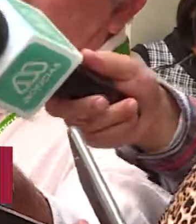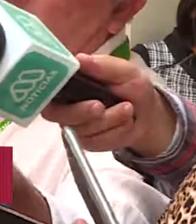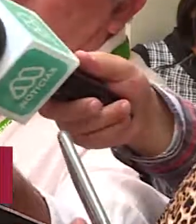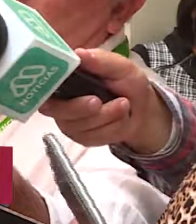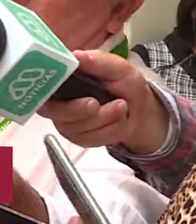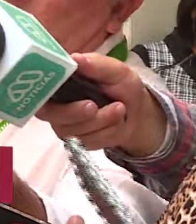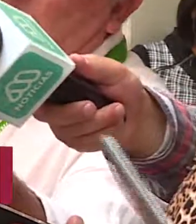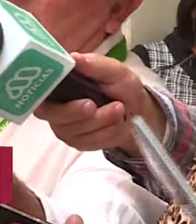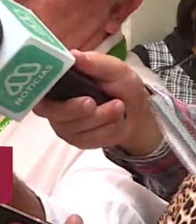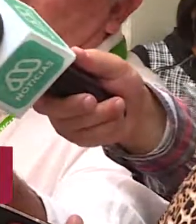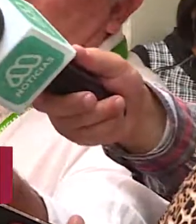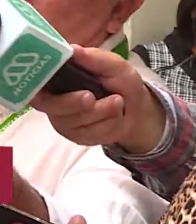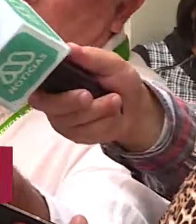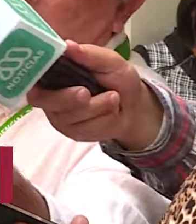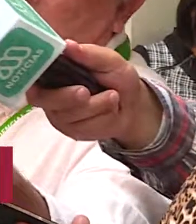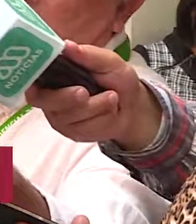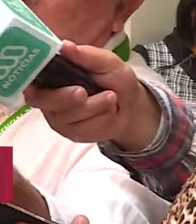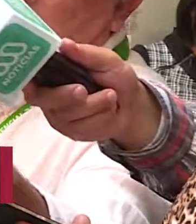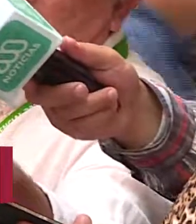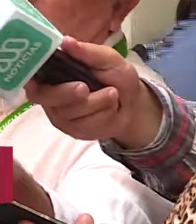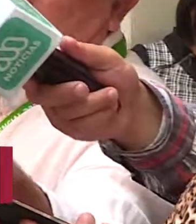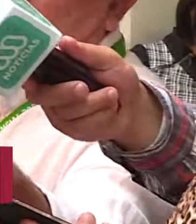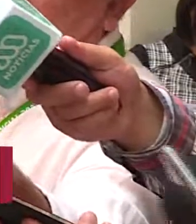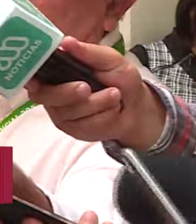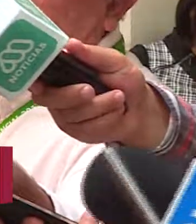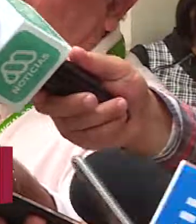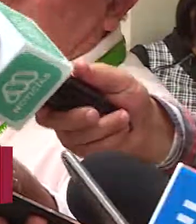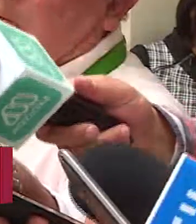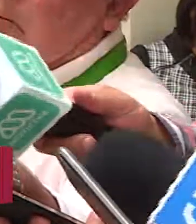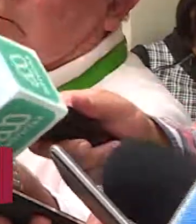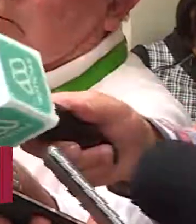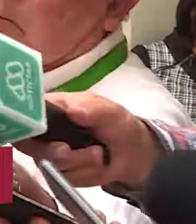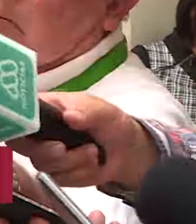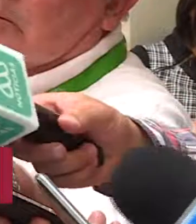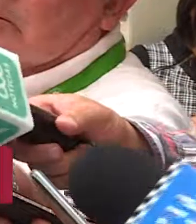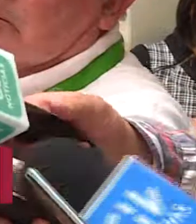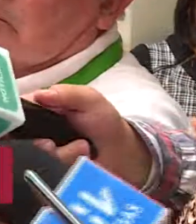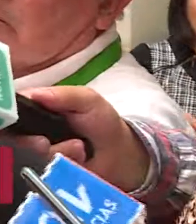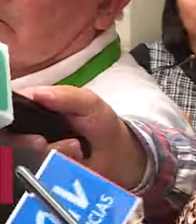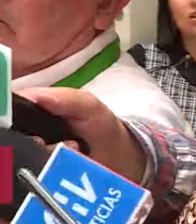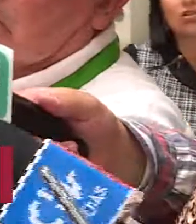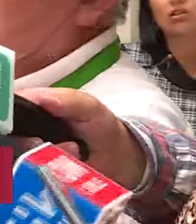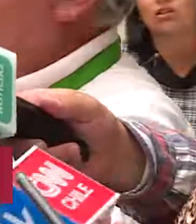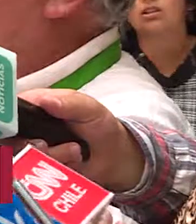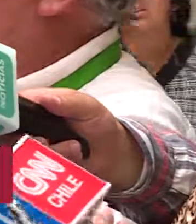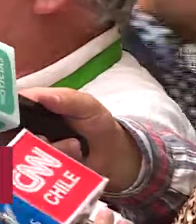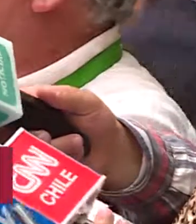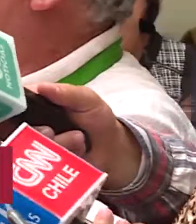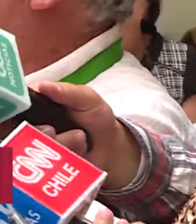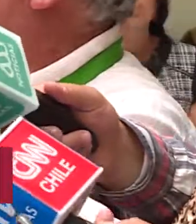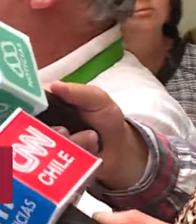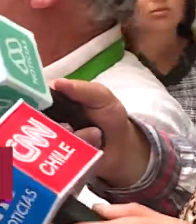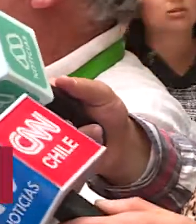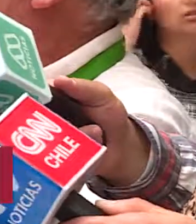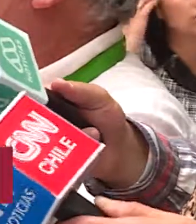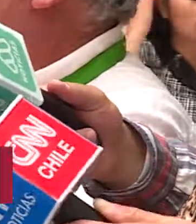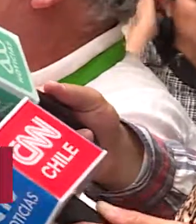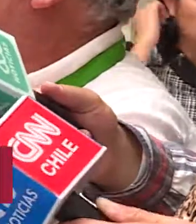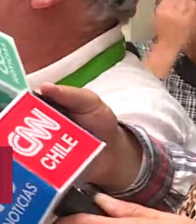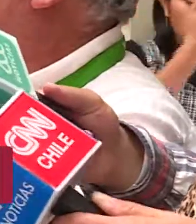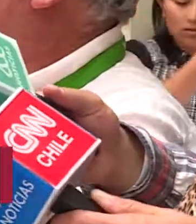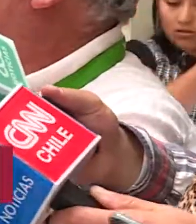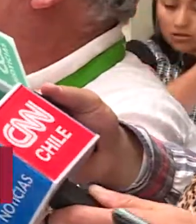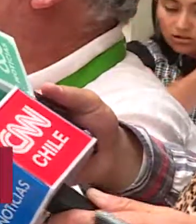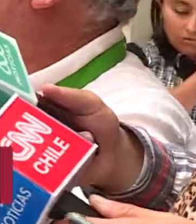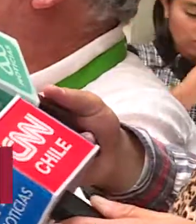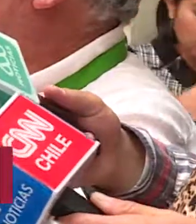penas privativas de libertad, que son la última ratio del derecho penal, deben estar muy circunscritas y